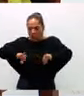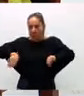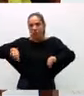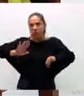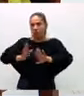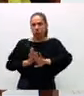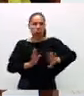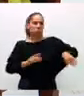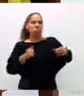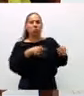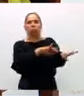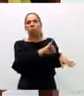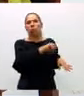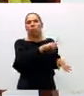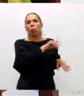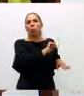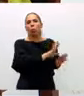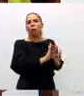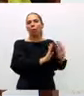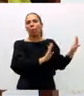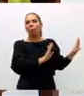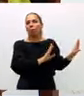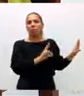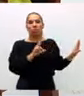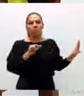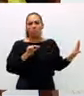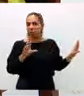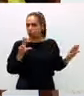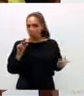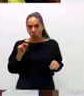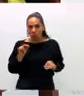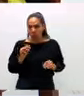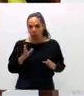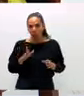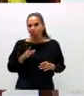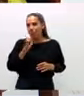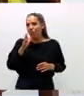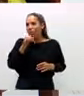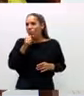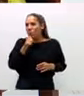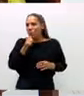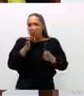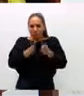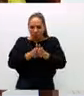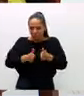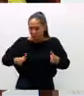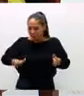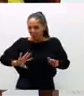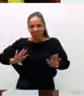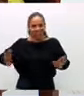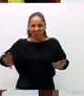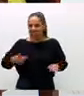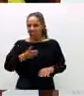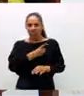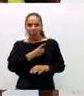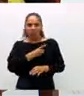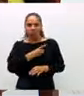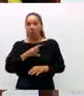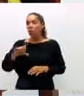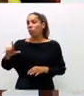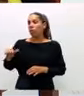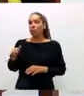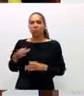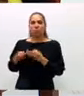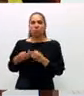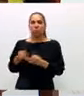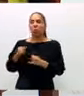decirle: Juan, tú vas a tener un tratamiento porque eres violento, y todos los demás partes del conflicto, vénganse y vamos a